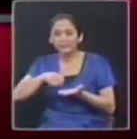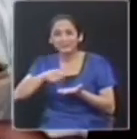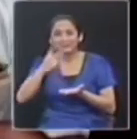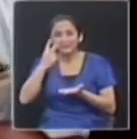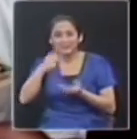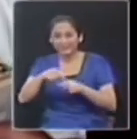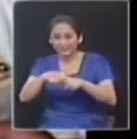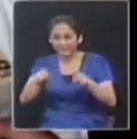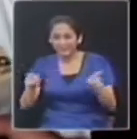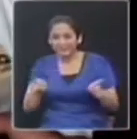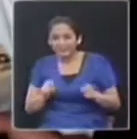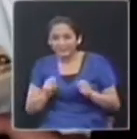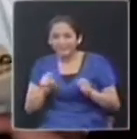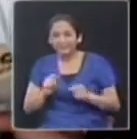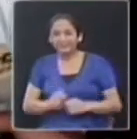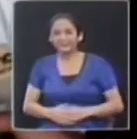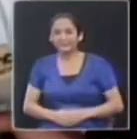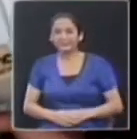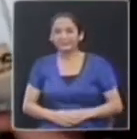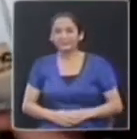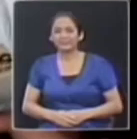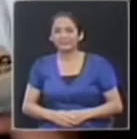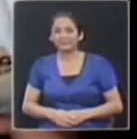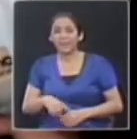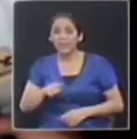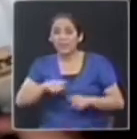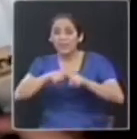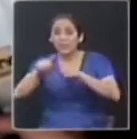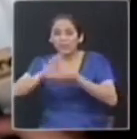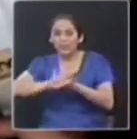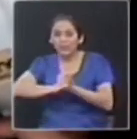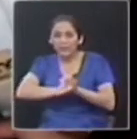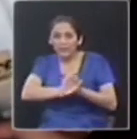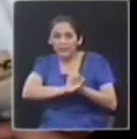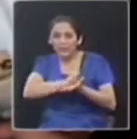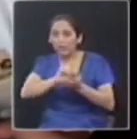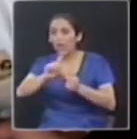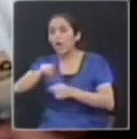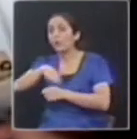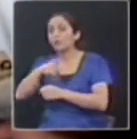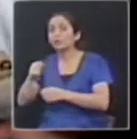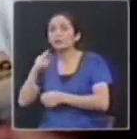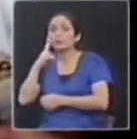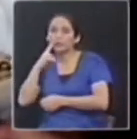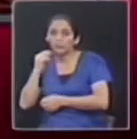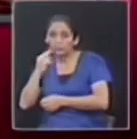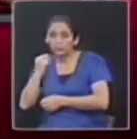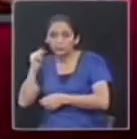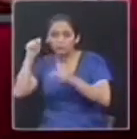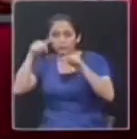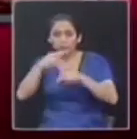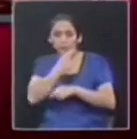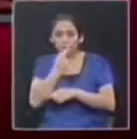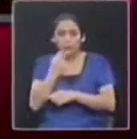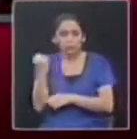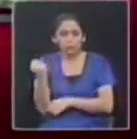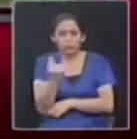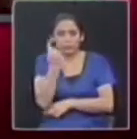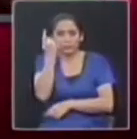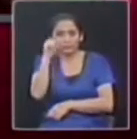bronce. Varios fondues de queso, fondues de dulce que son exquisitos. Somos el único restaurante acá en